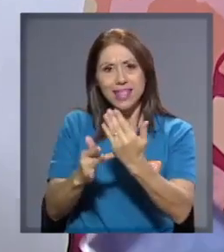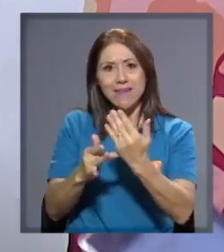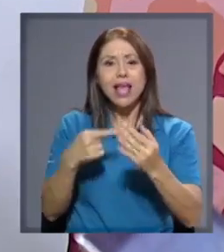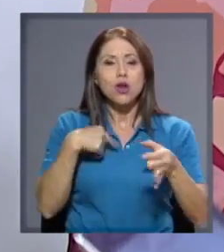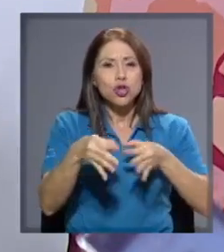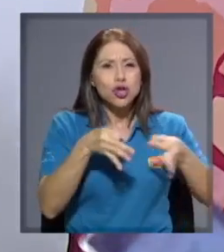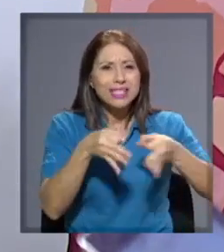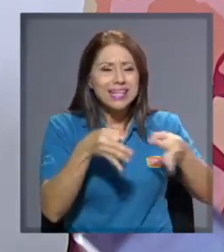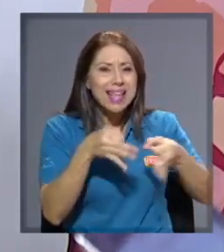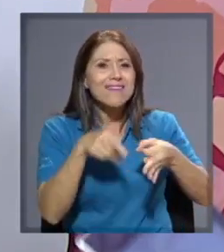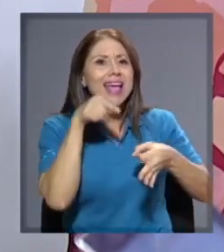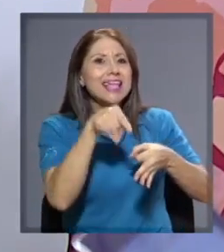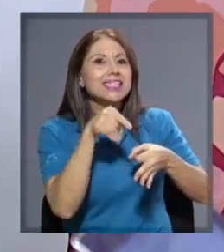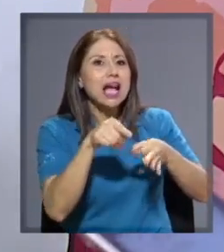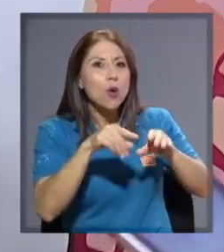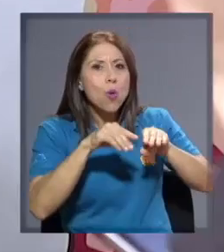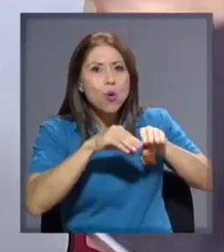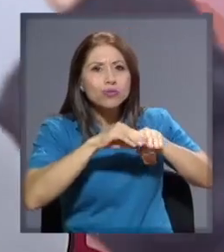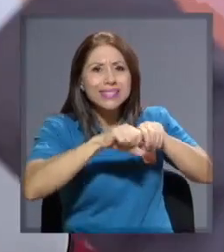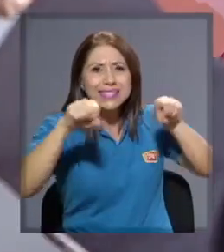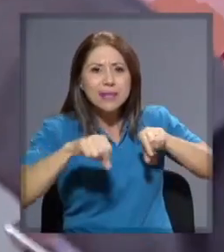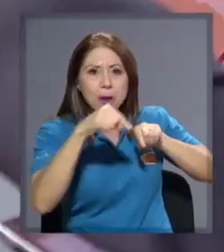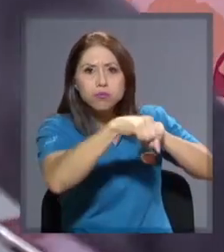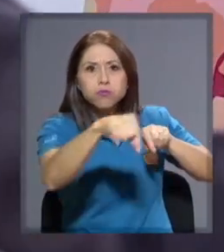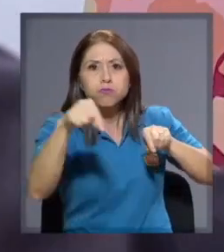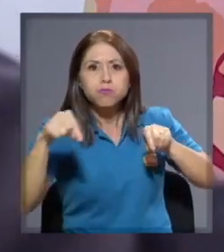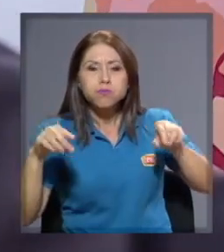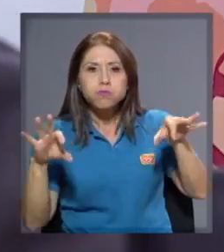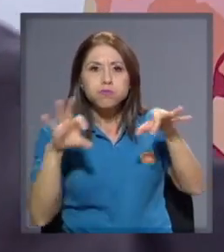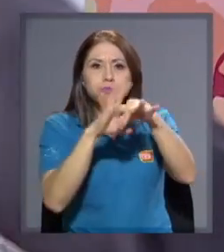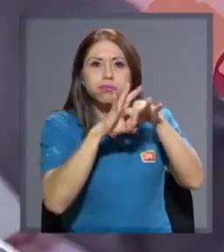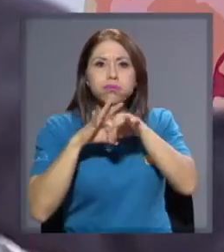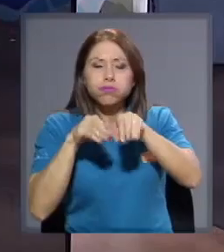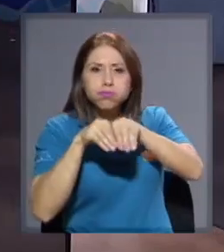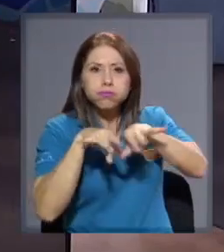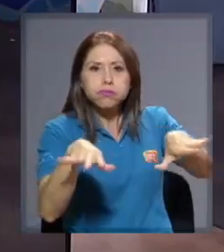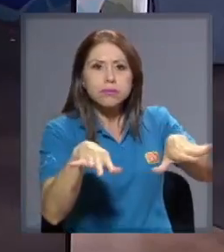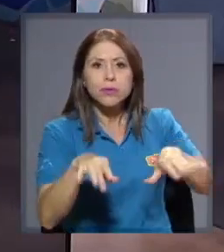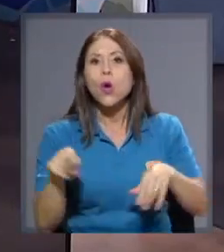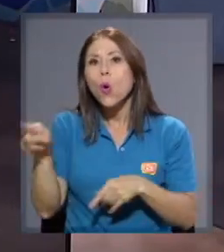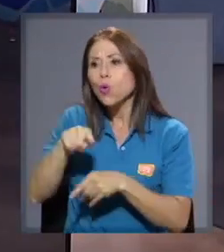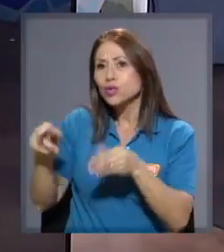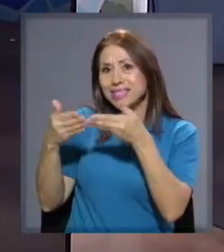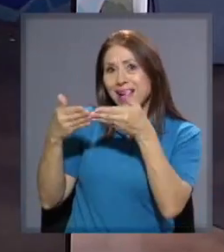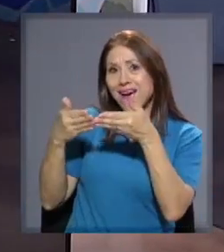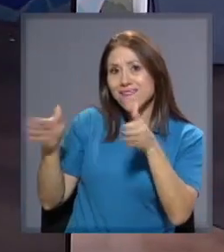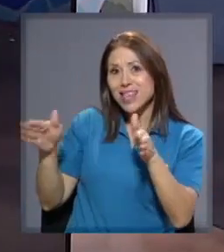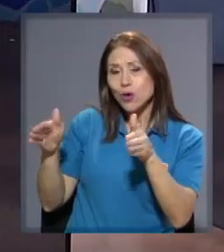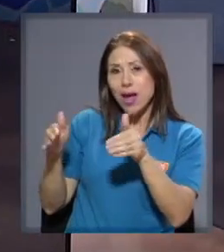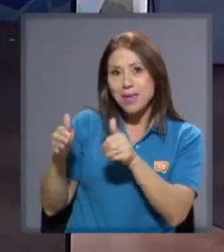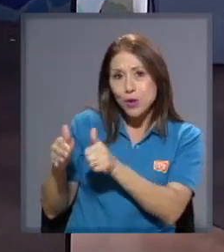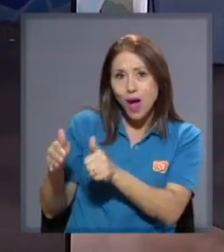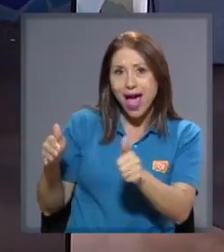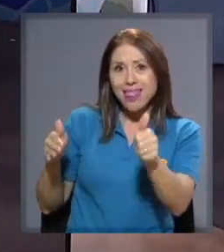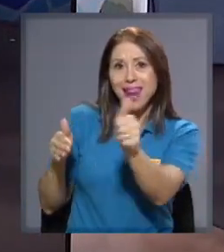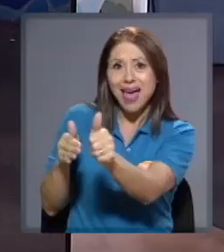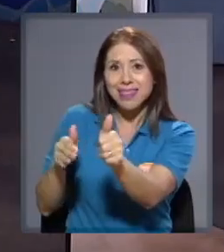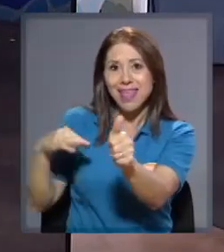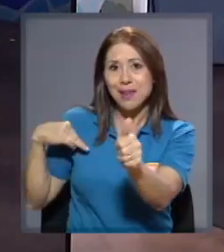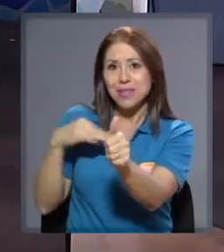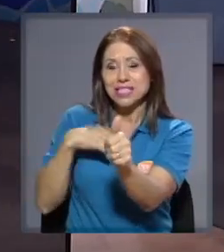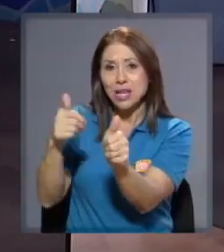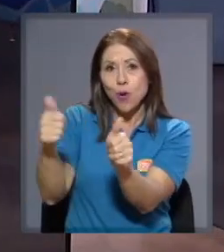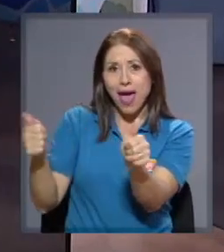de esa topología de esa arquitectura de red ustedes van a ir abriendo camino adelante y el ministerio viene atrás para que puedan ellos